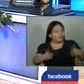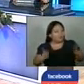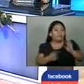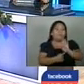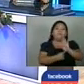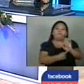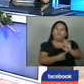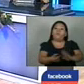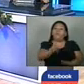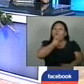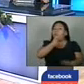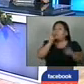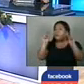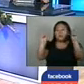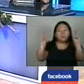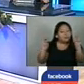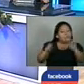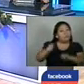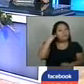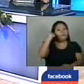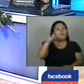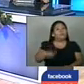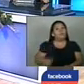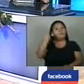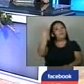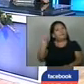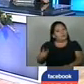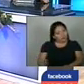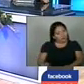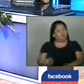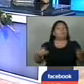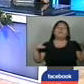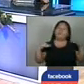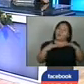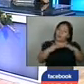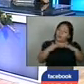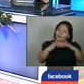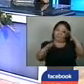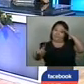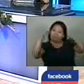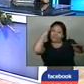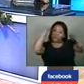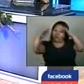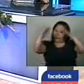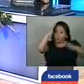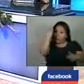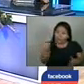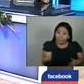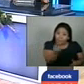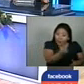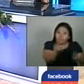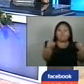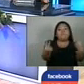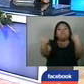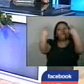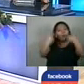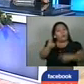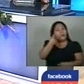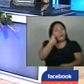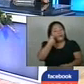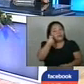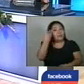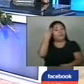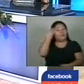presentar las noticias más importantes de este día y también aprovechamos para saludar a quienes nos están viendo a través de